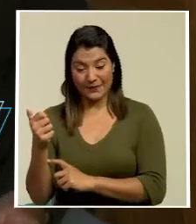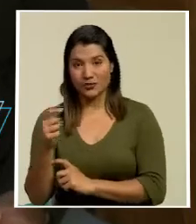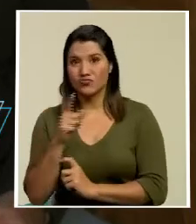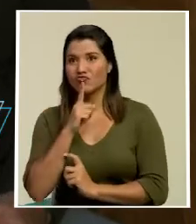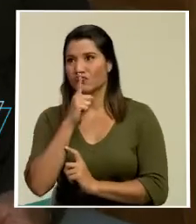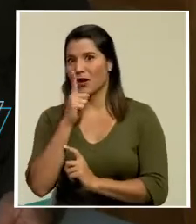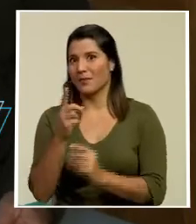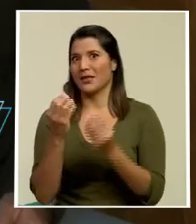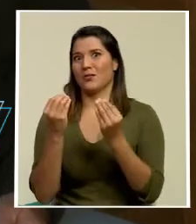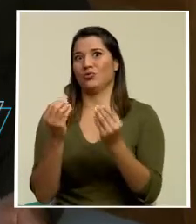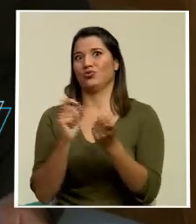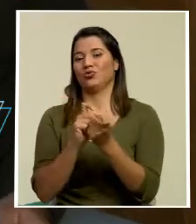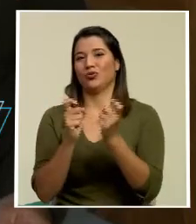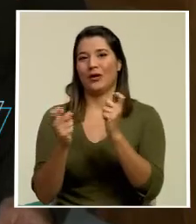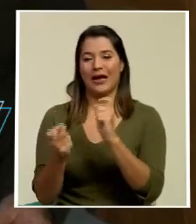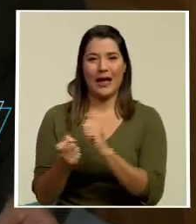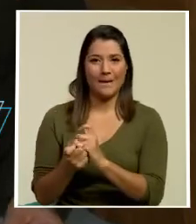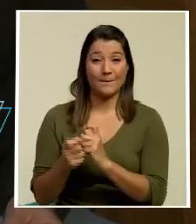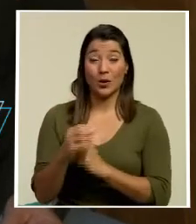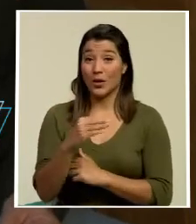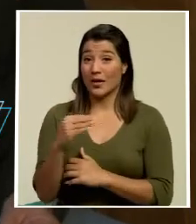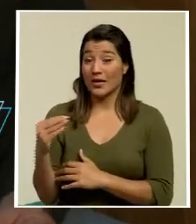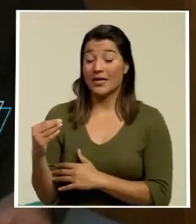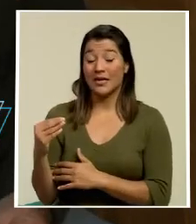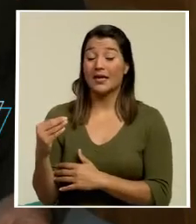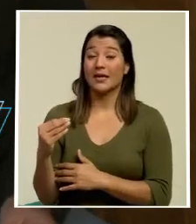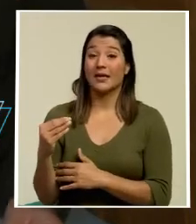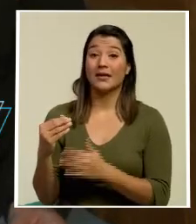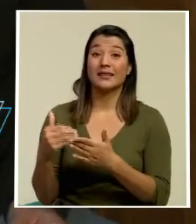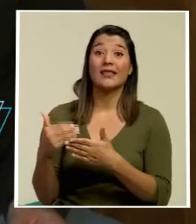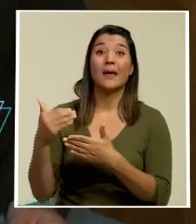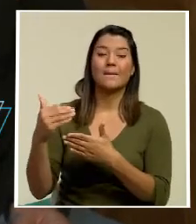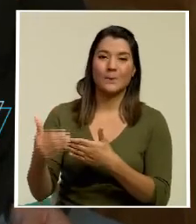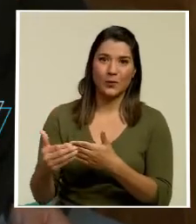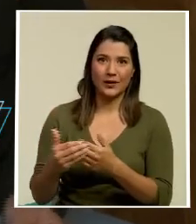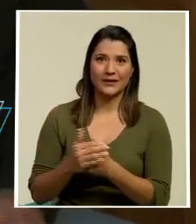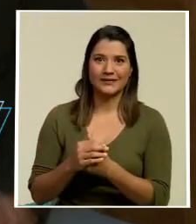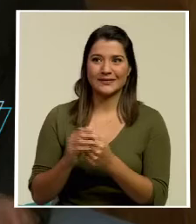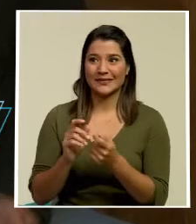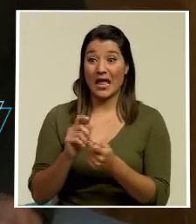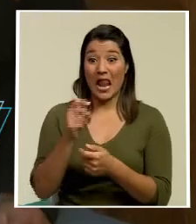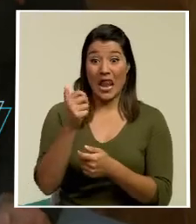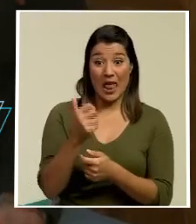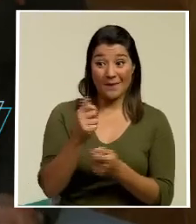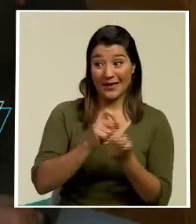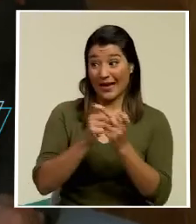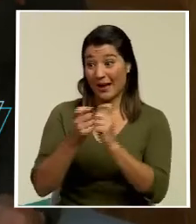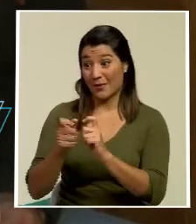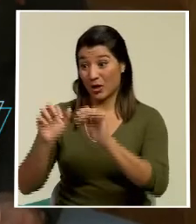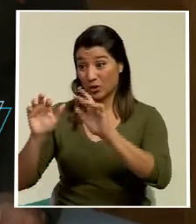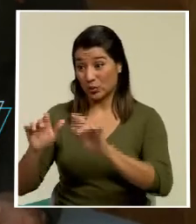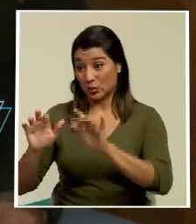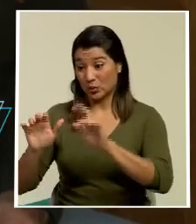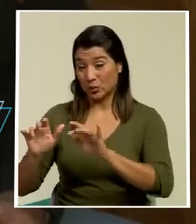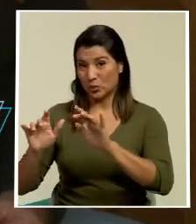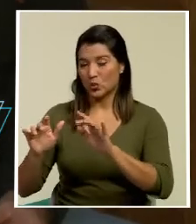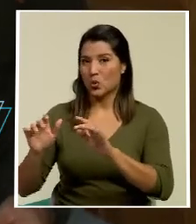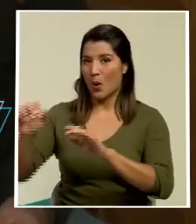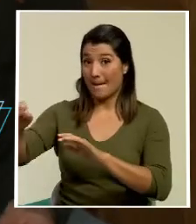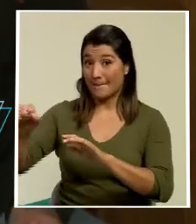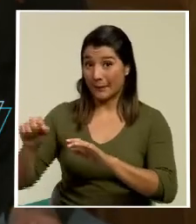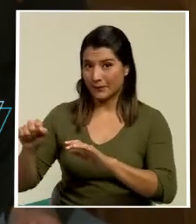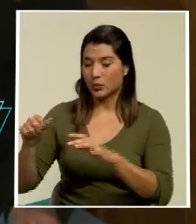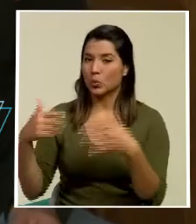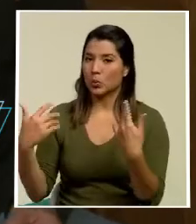abismo, y que fue más abismal pasar del lapicero a la máquina de escribir, y que tal vez